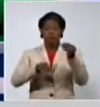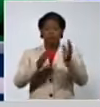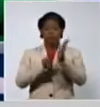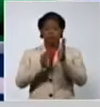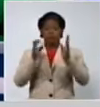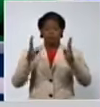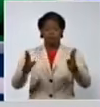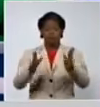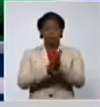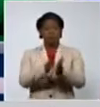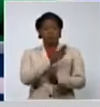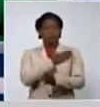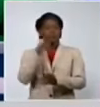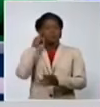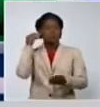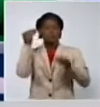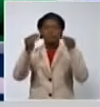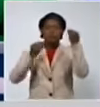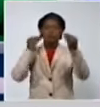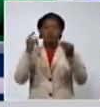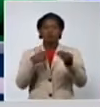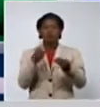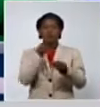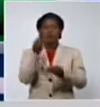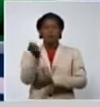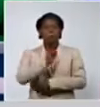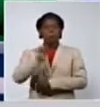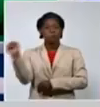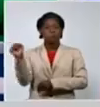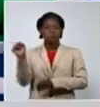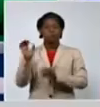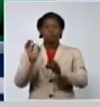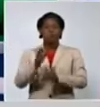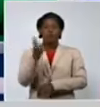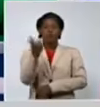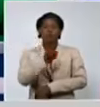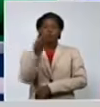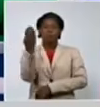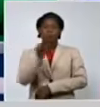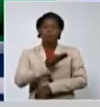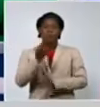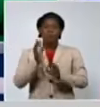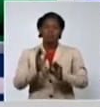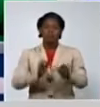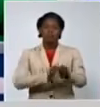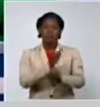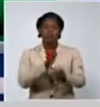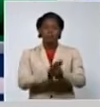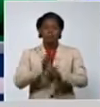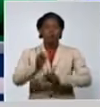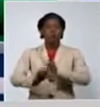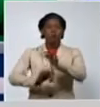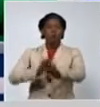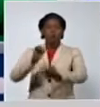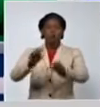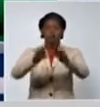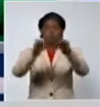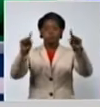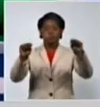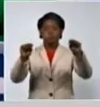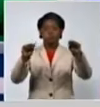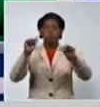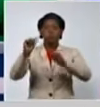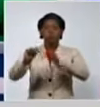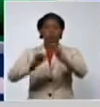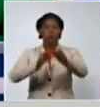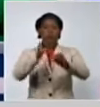sentido para lograr ir cubriendo nuestra población con la